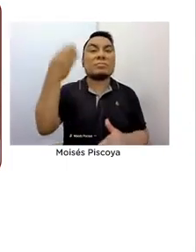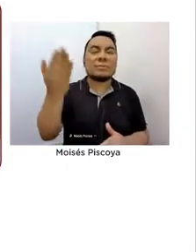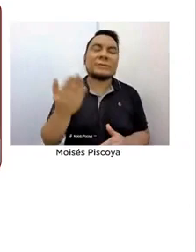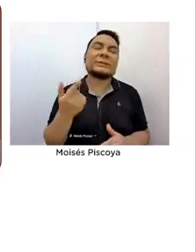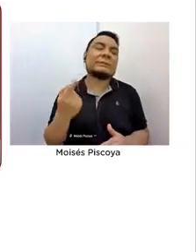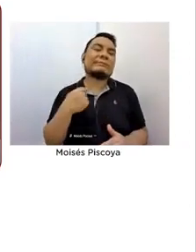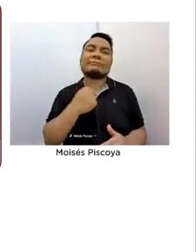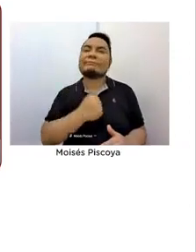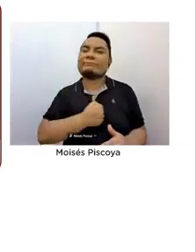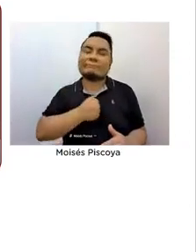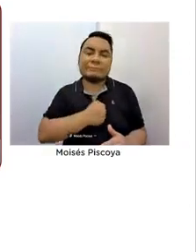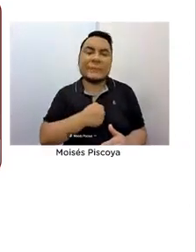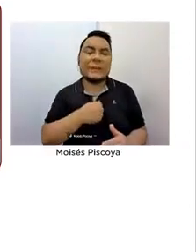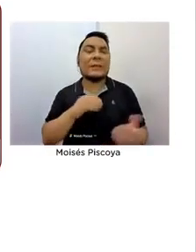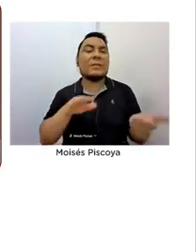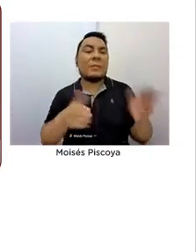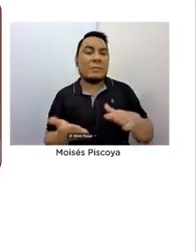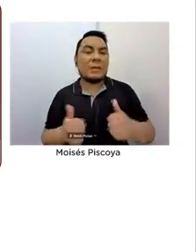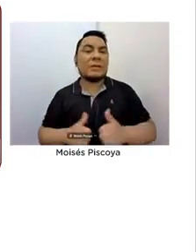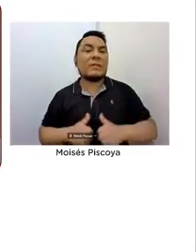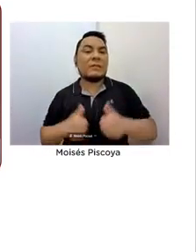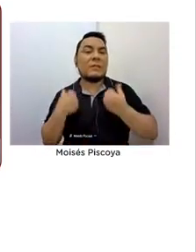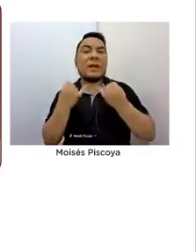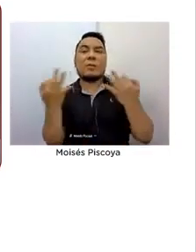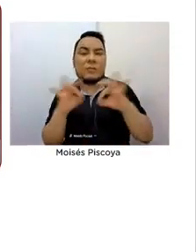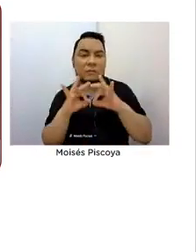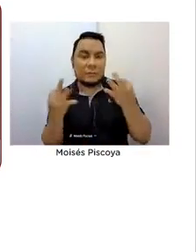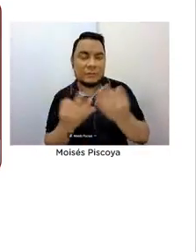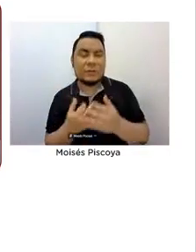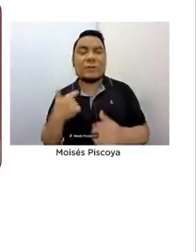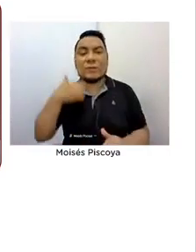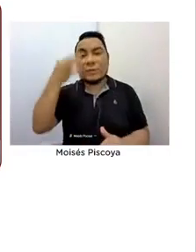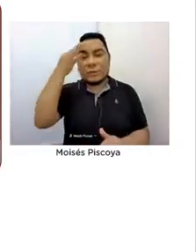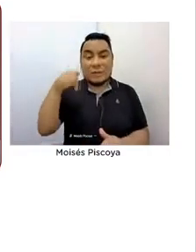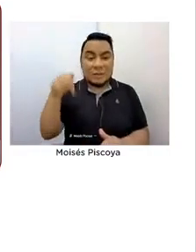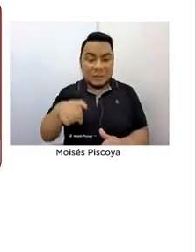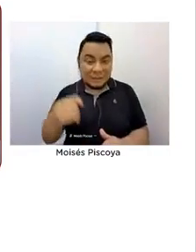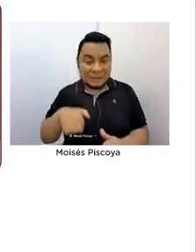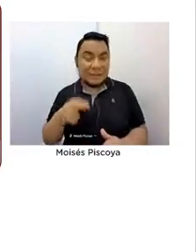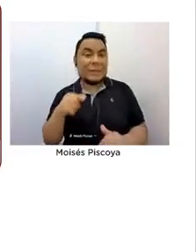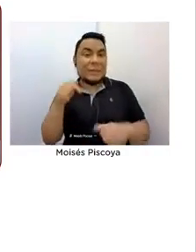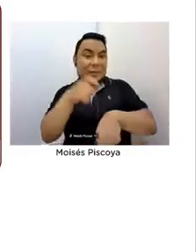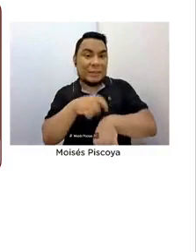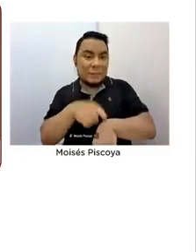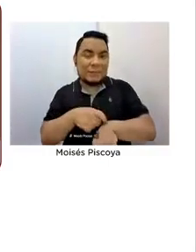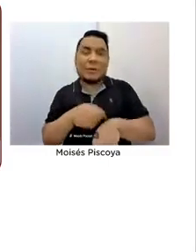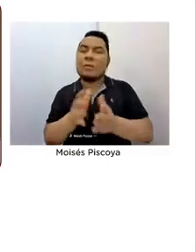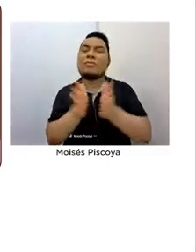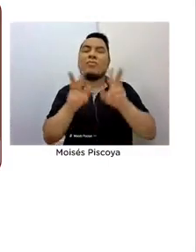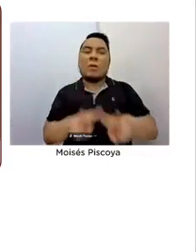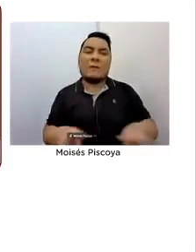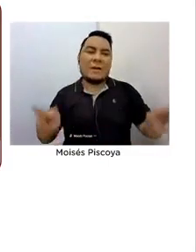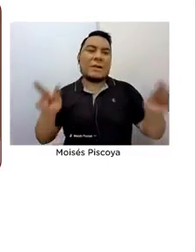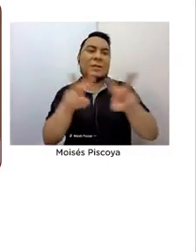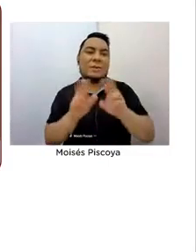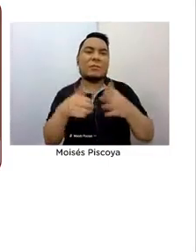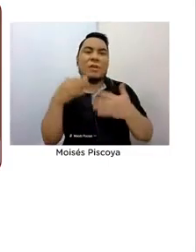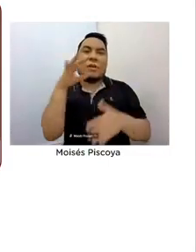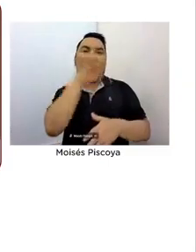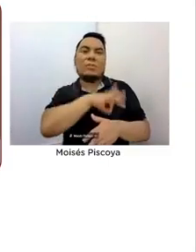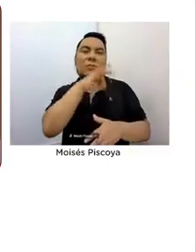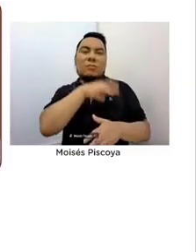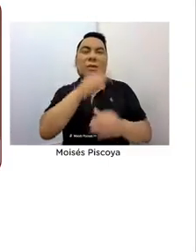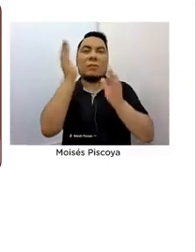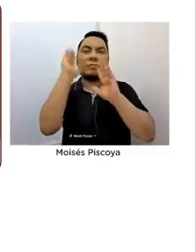que lamentar la pérdida de la vida de algún familiar. Entonces yo creo que estos espacios son muy valiosos y hay que darles